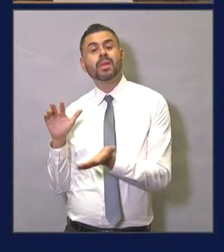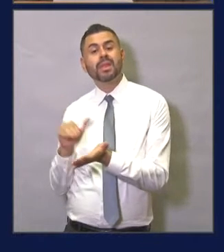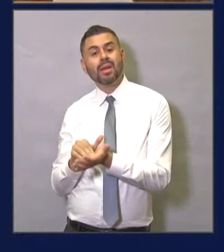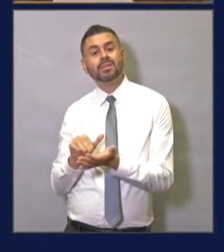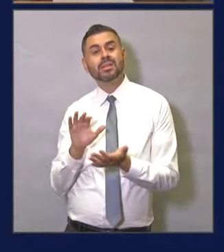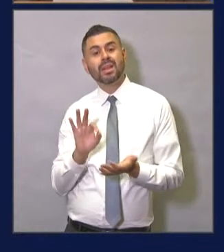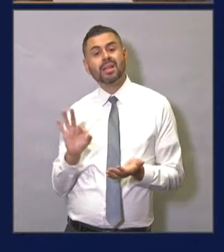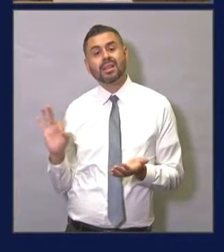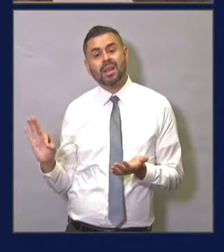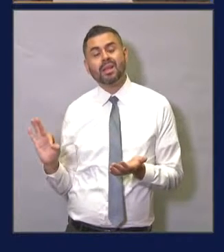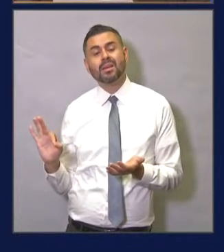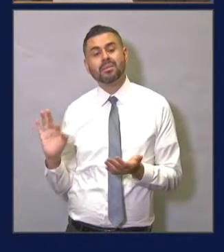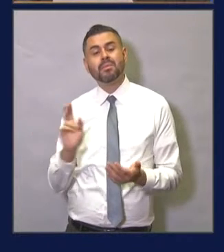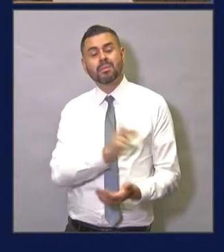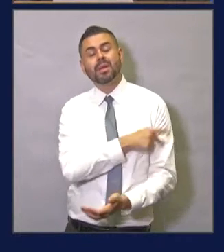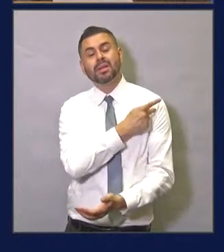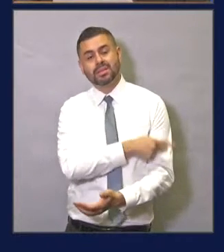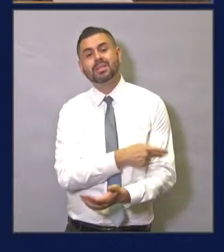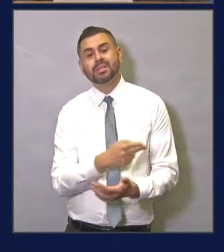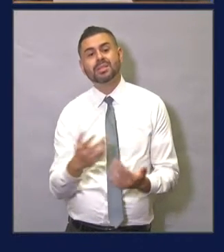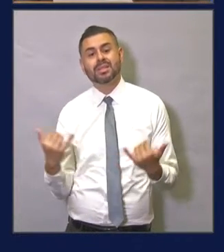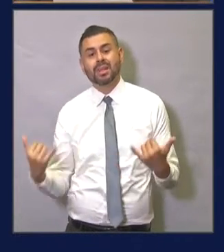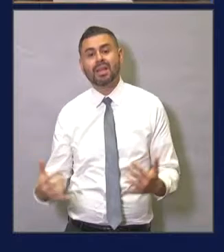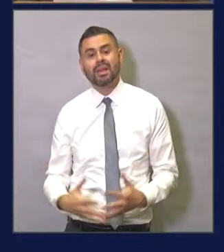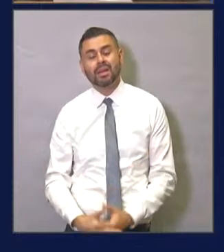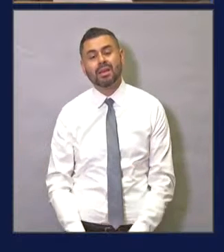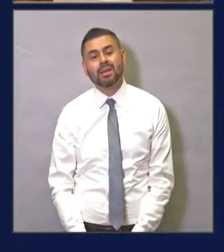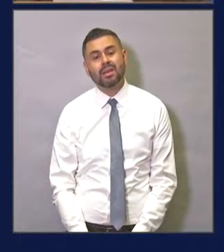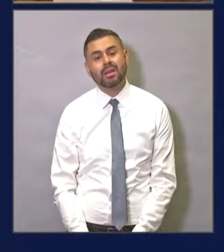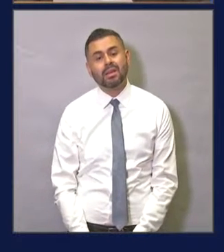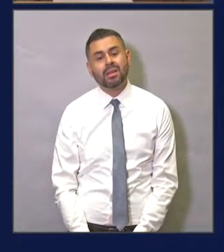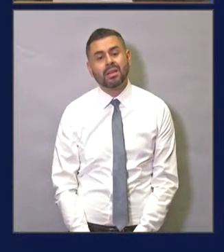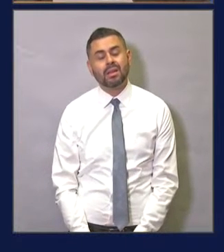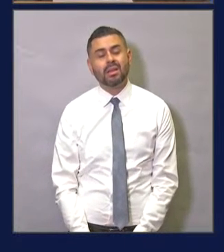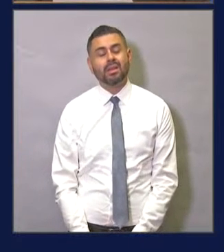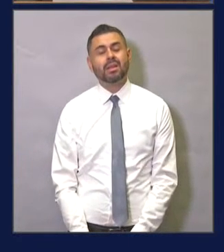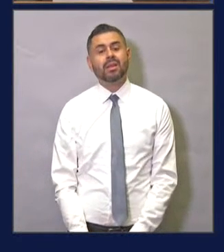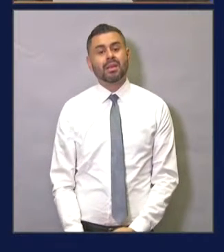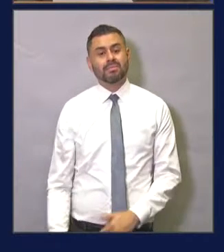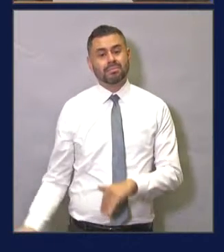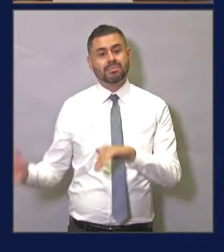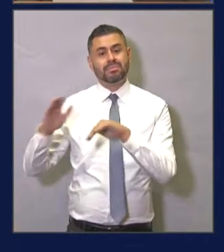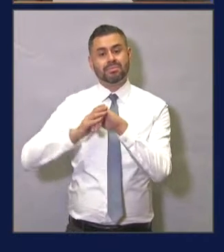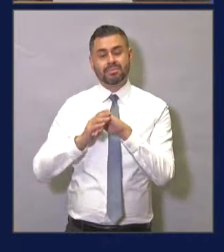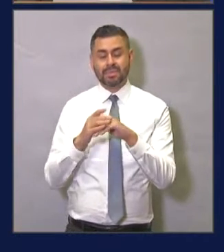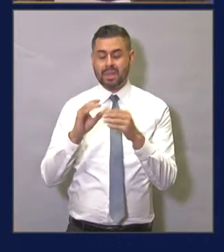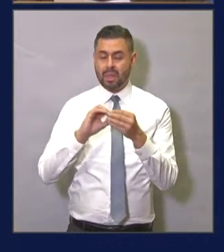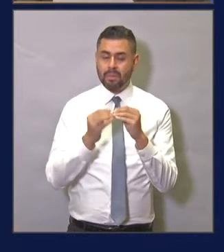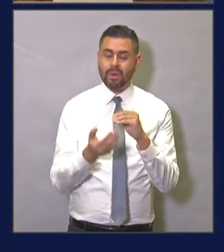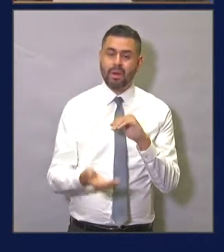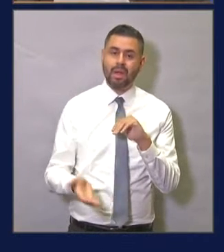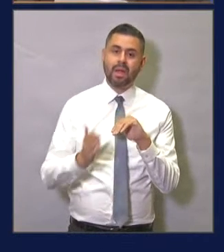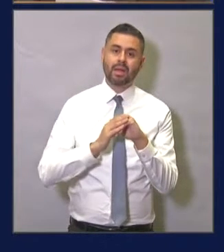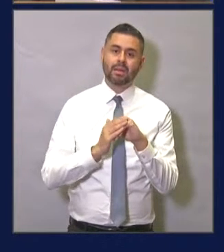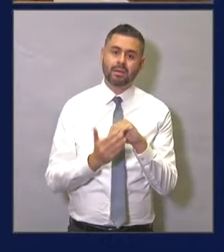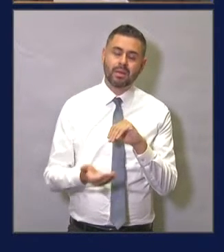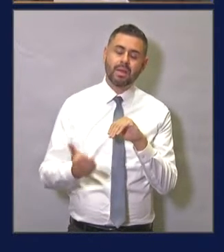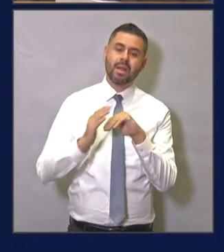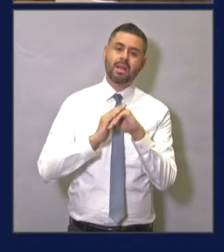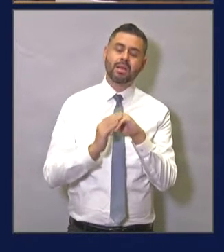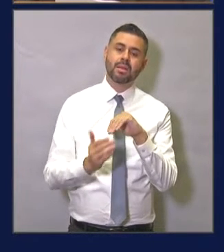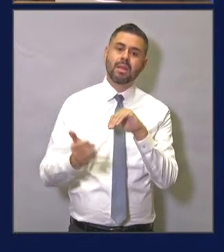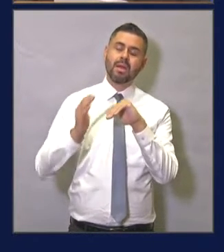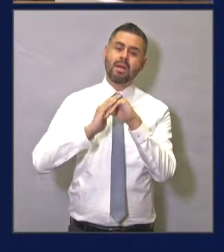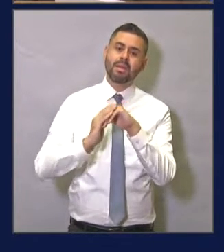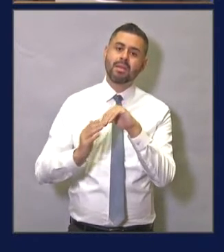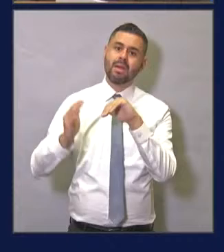3,299 pacientes hospitalizados hoy. Cada día seguimos viendo el número más alto de personas hospitalizadas